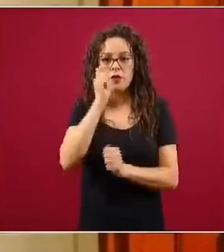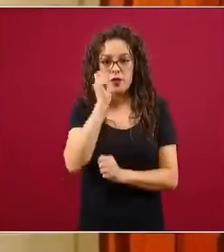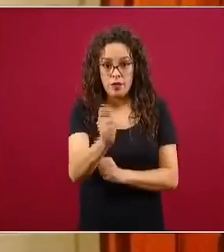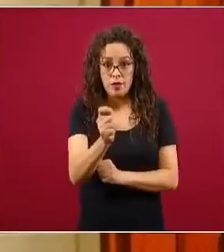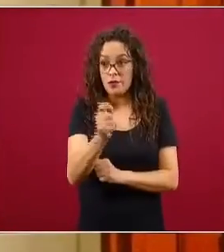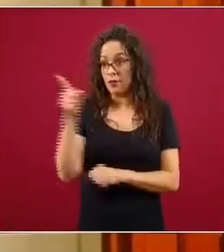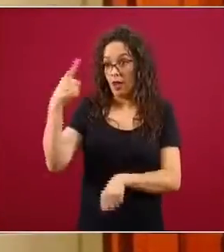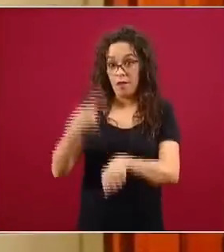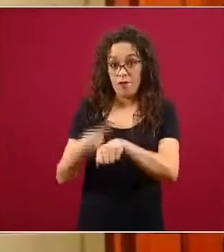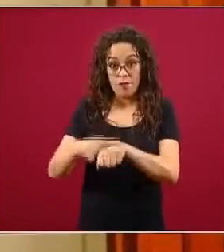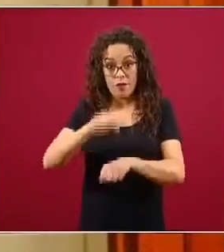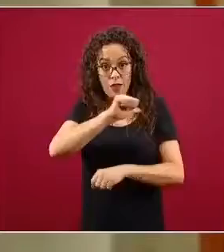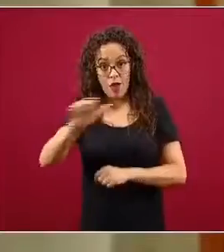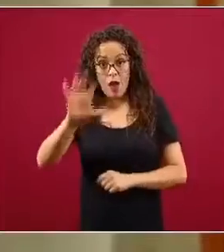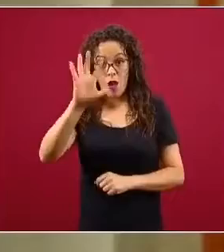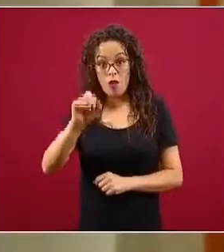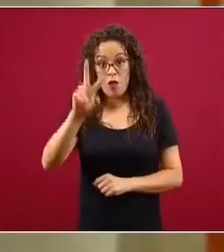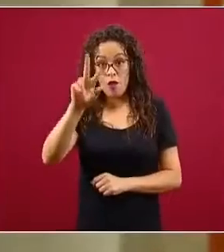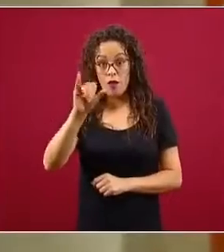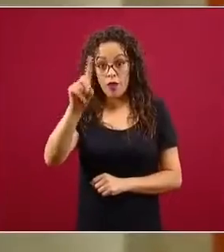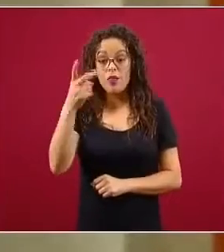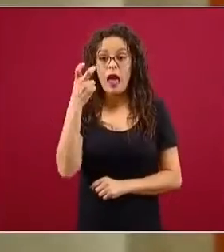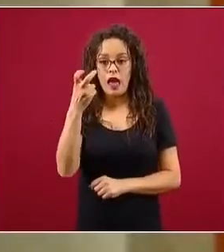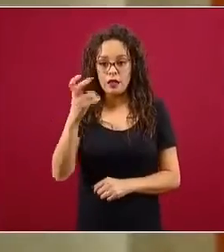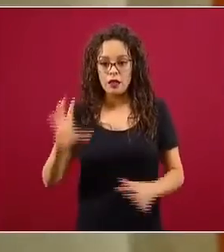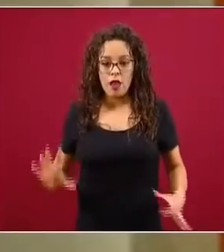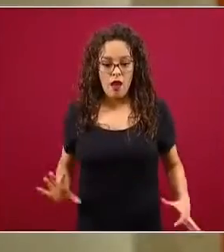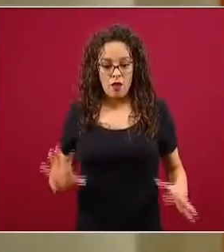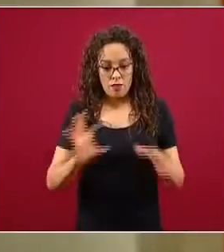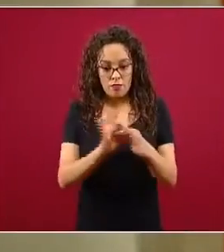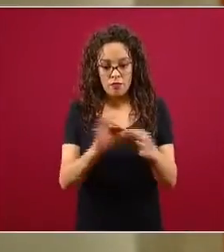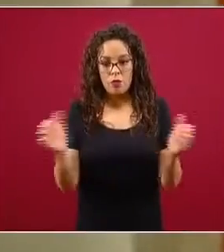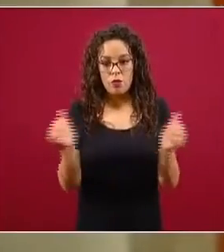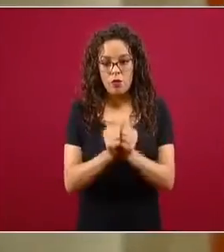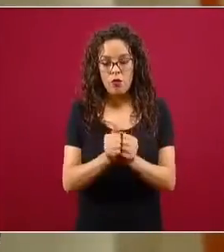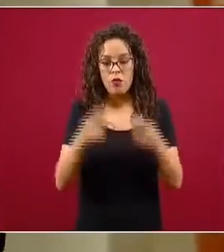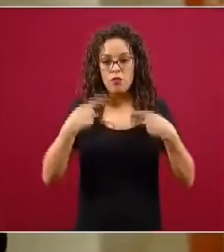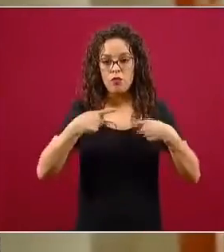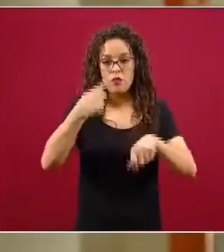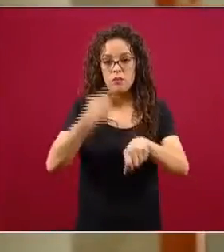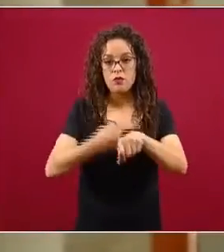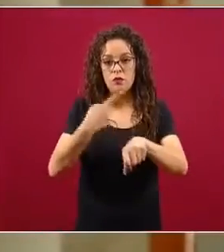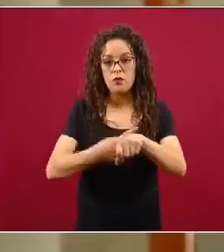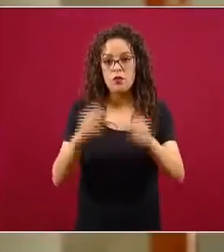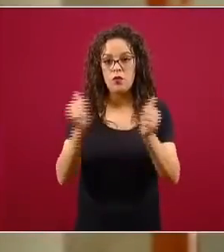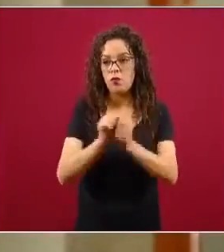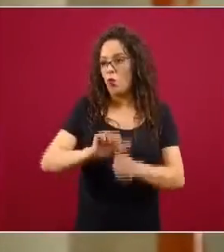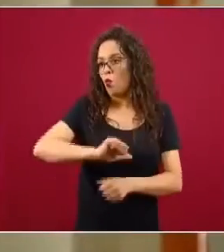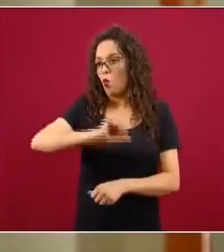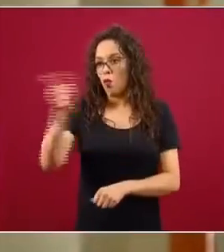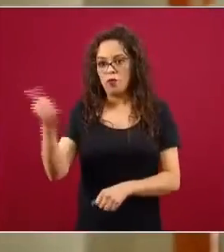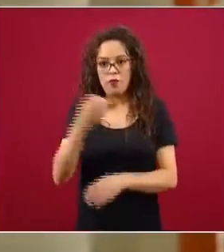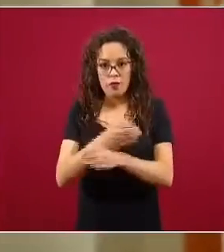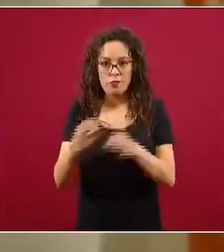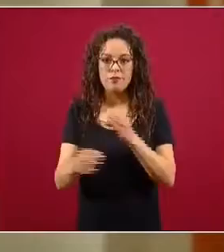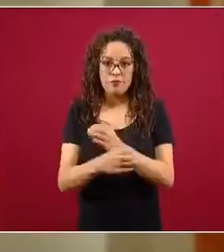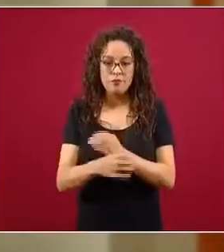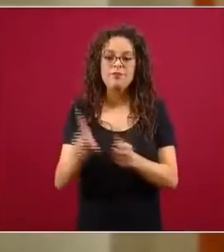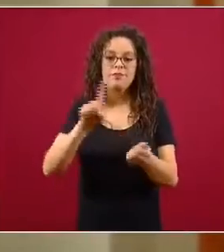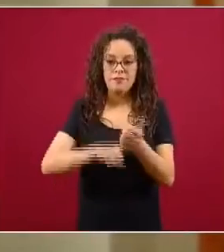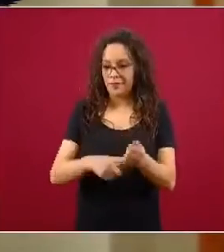COVID y su asociación con enfermedades crónicas, específicamente cardiometabólicas. Y este es